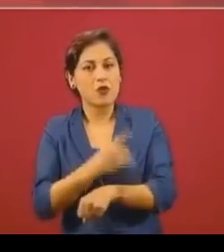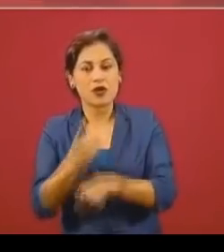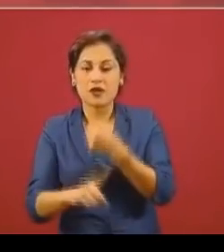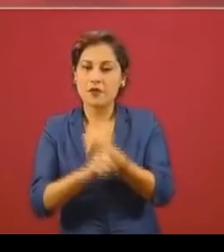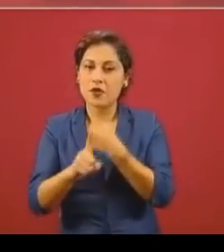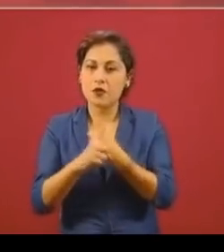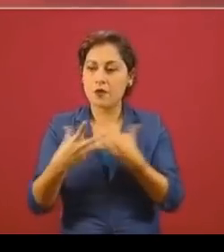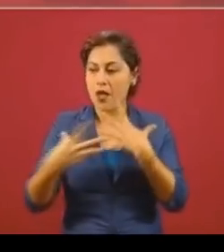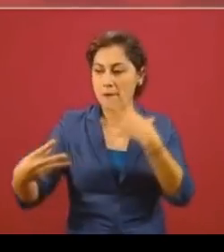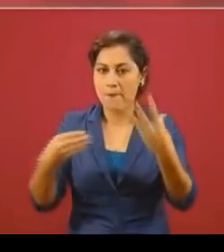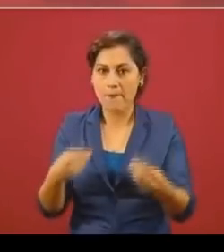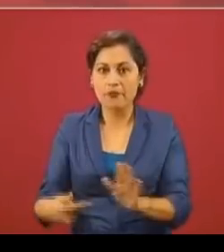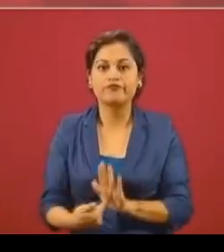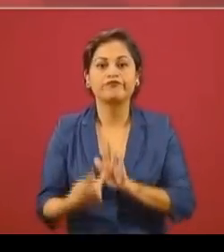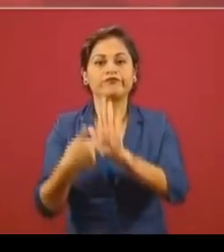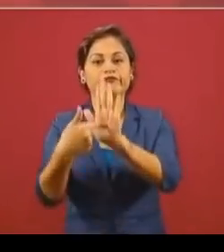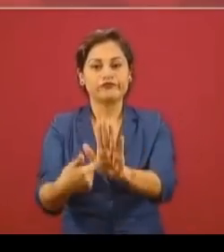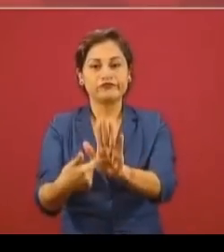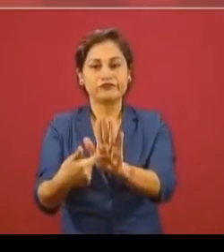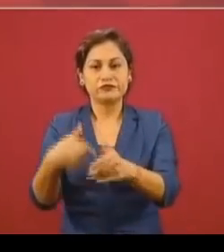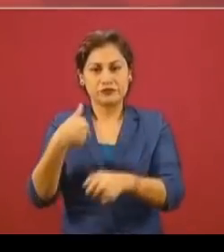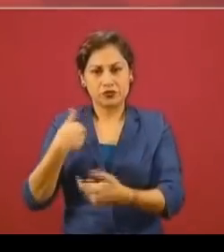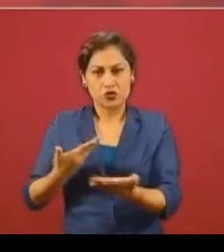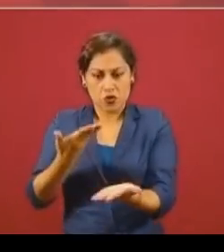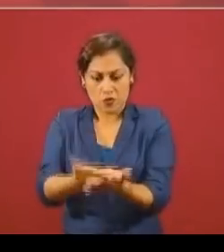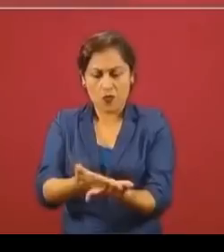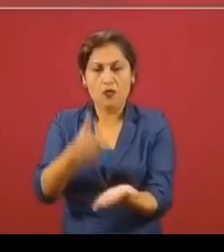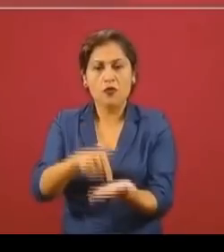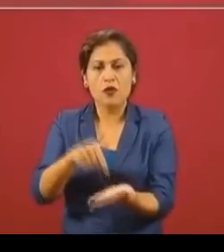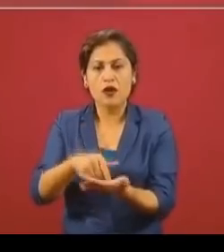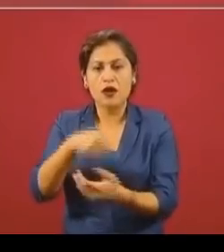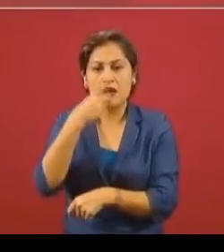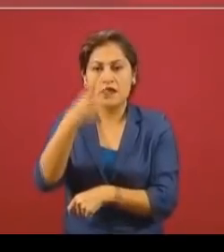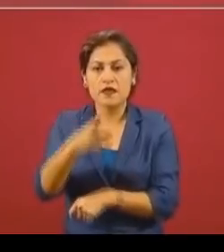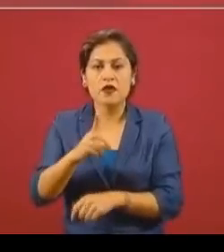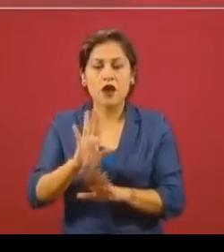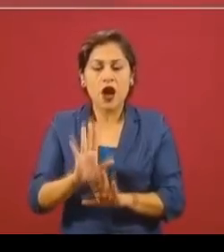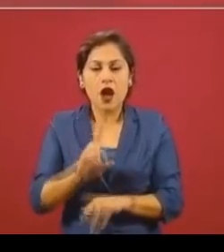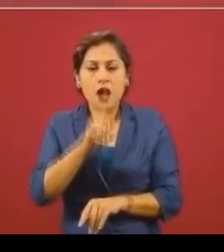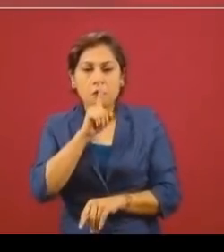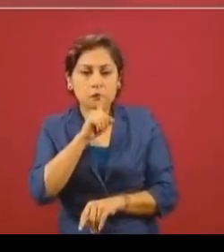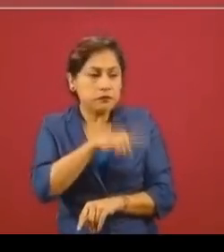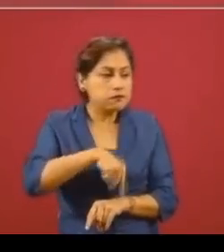evaluando, midiendo solo el crecimiento a secas,